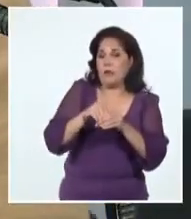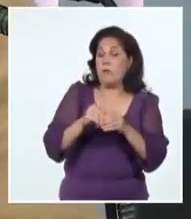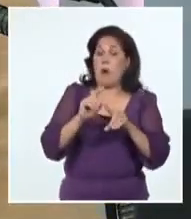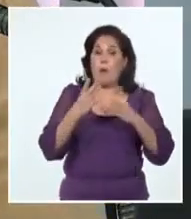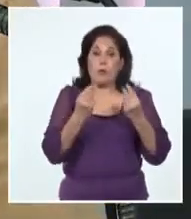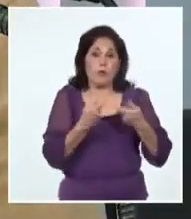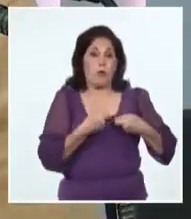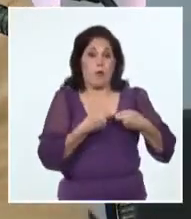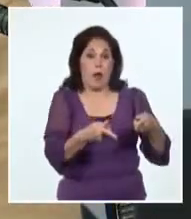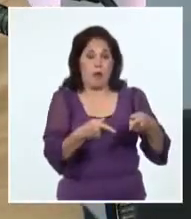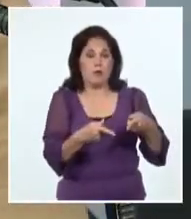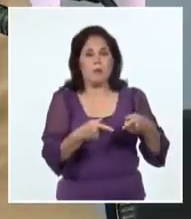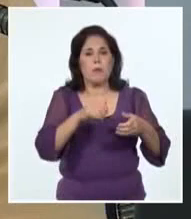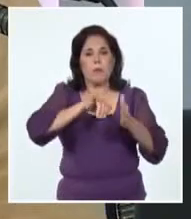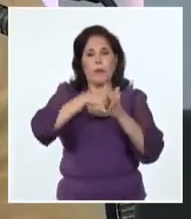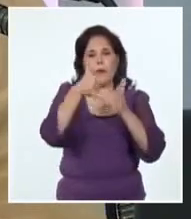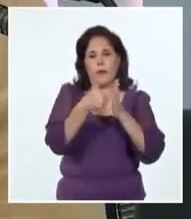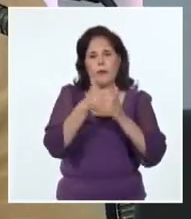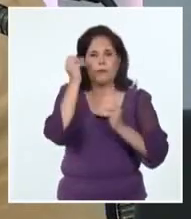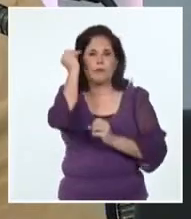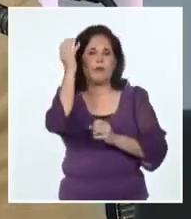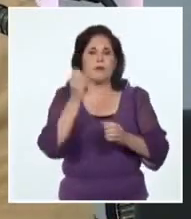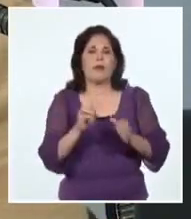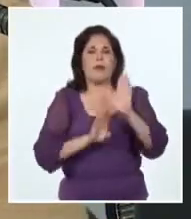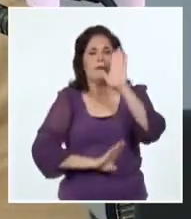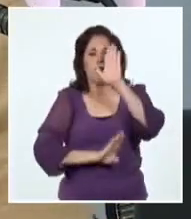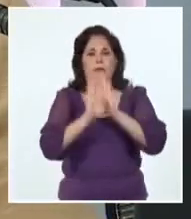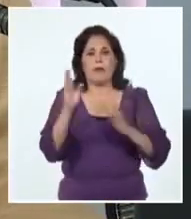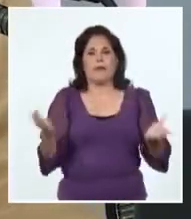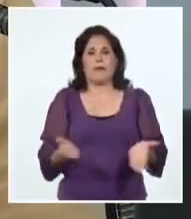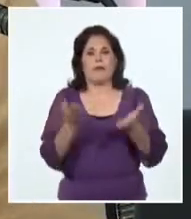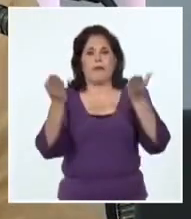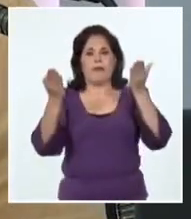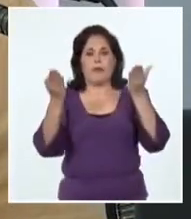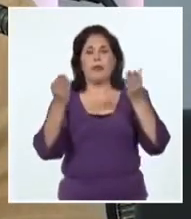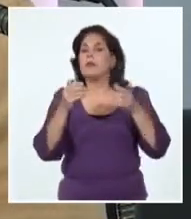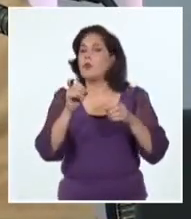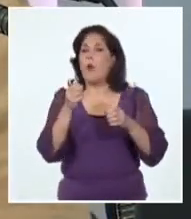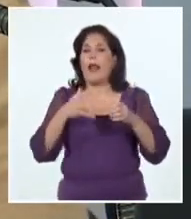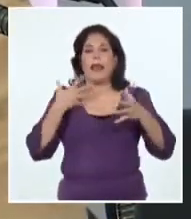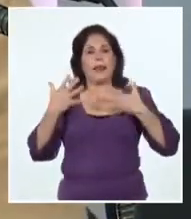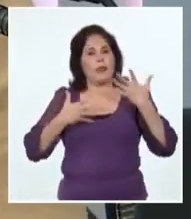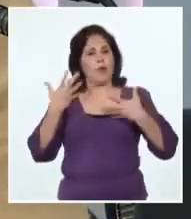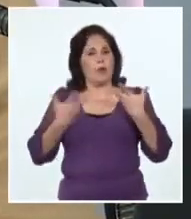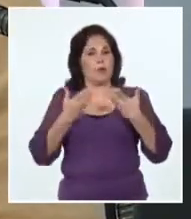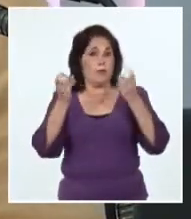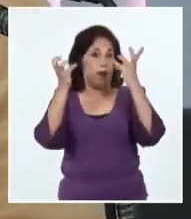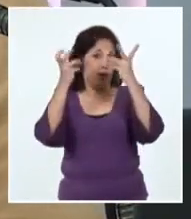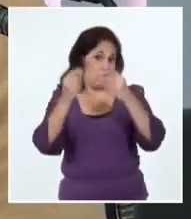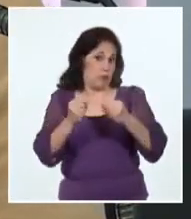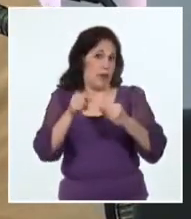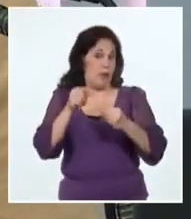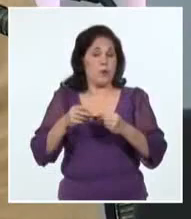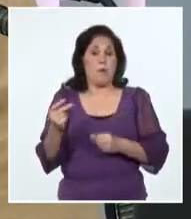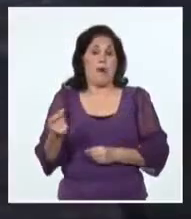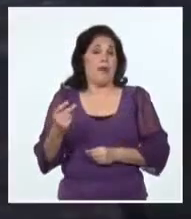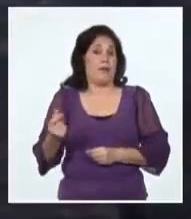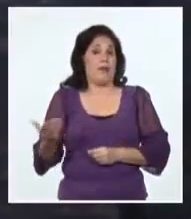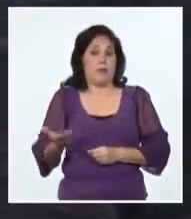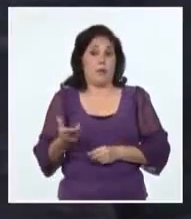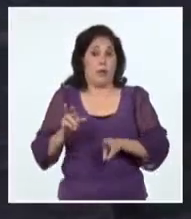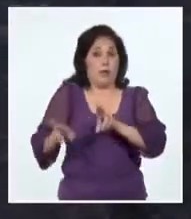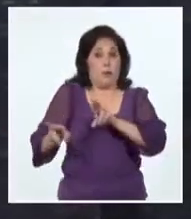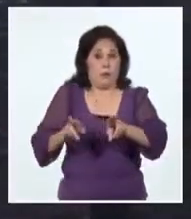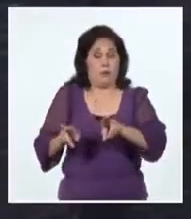especialmente para proyectos de innovación y desarrollo y los temas de estimulación a los resultados. Dinamizar la gestión